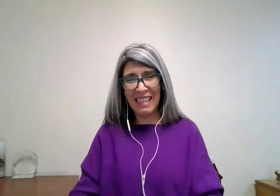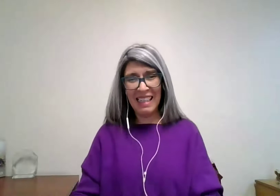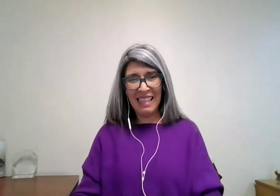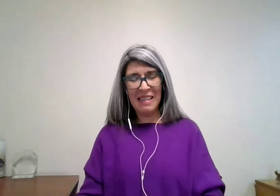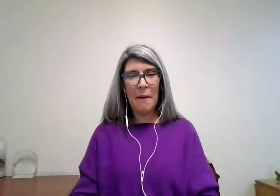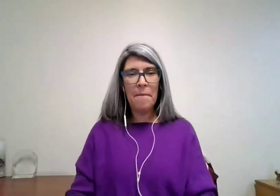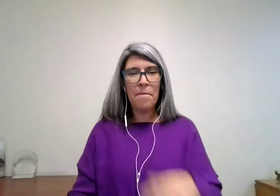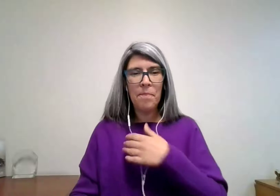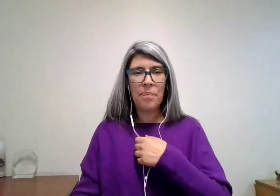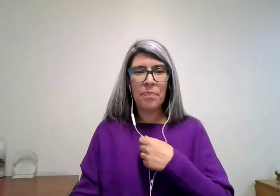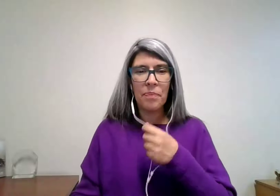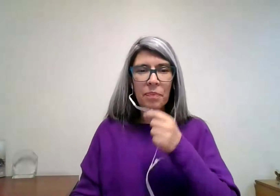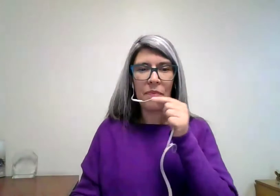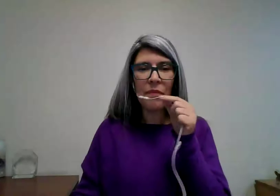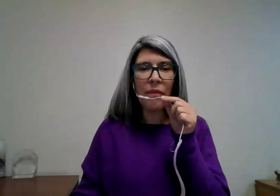ver.